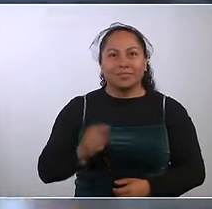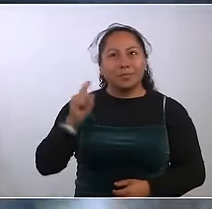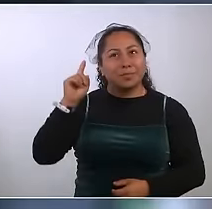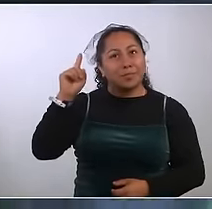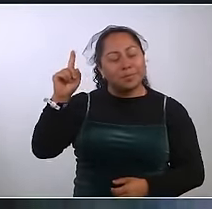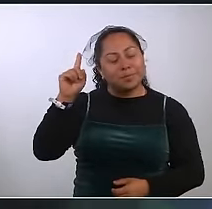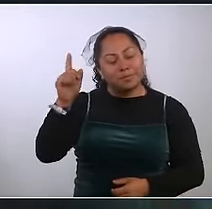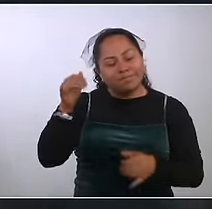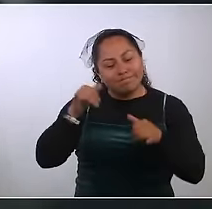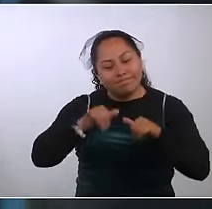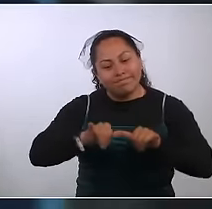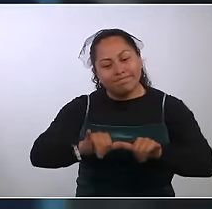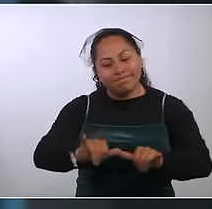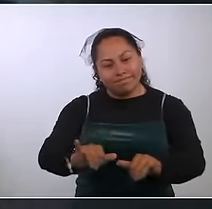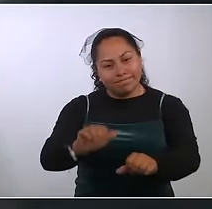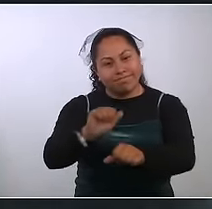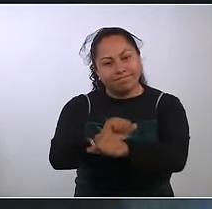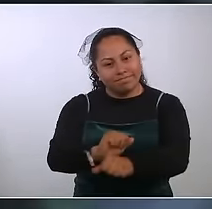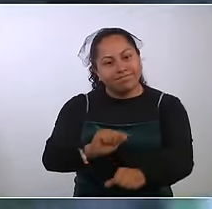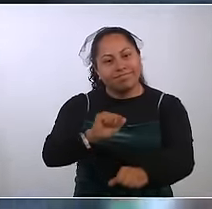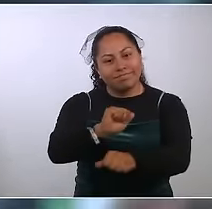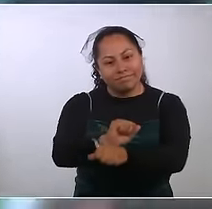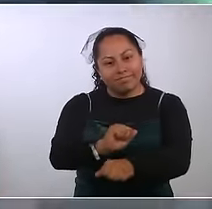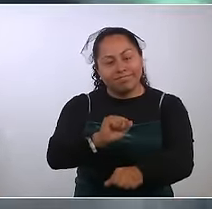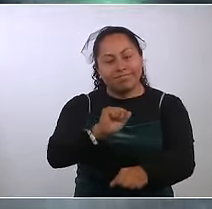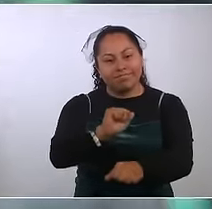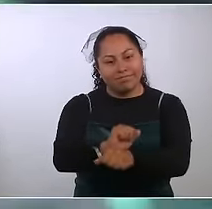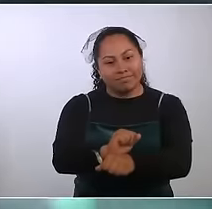Trabajando estás, trabajando estás.